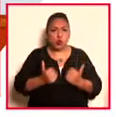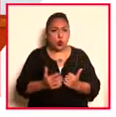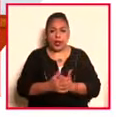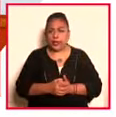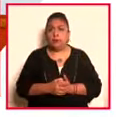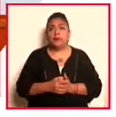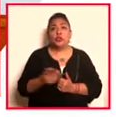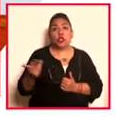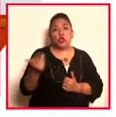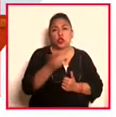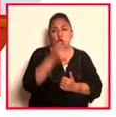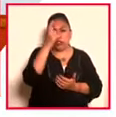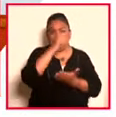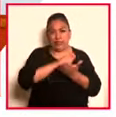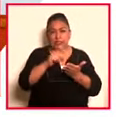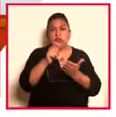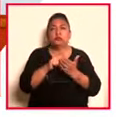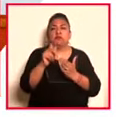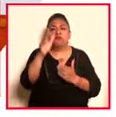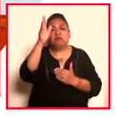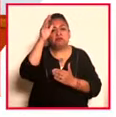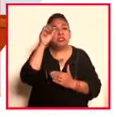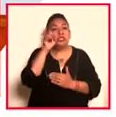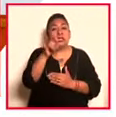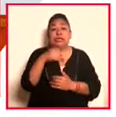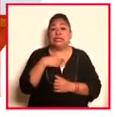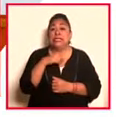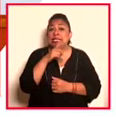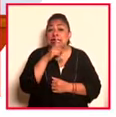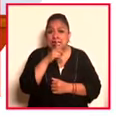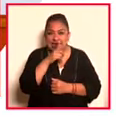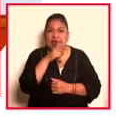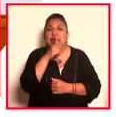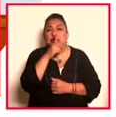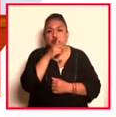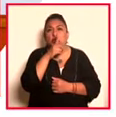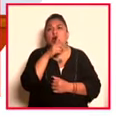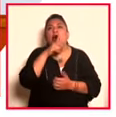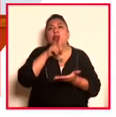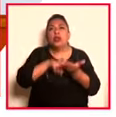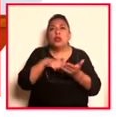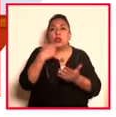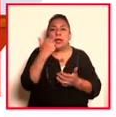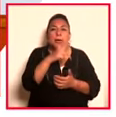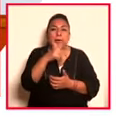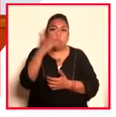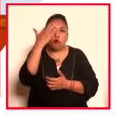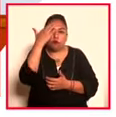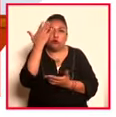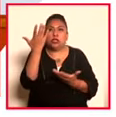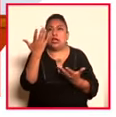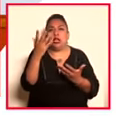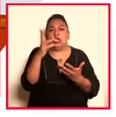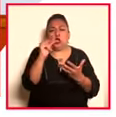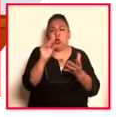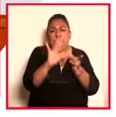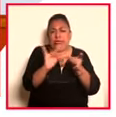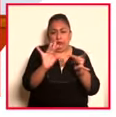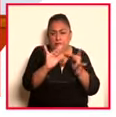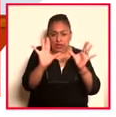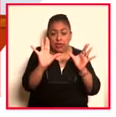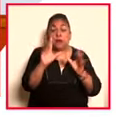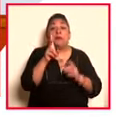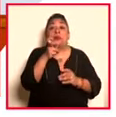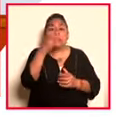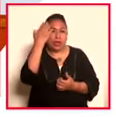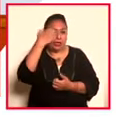Ambos escritores coinciden en que este silencio, del que se habla en un intento para reconocerlo, mas no describirlo, es una